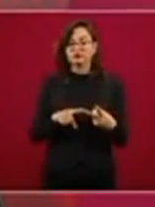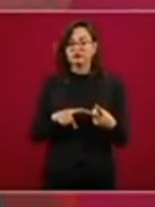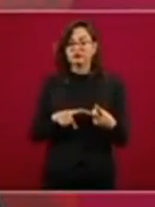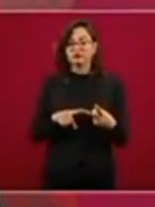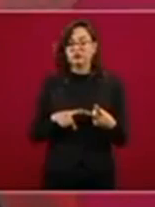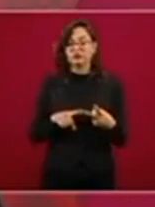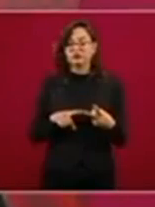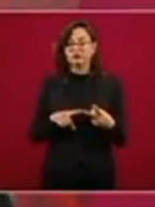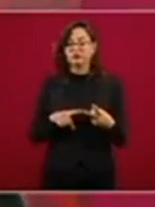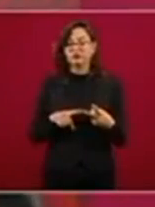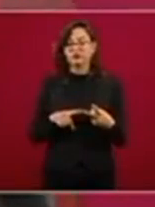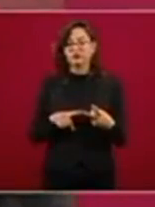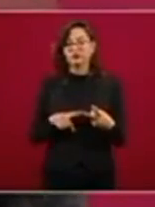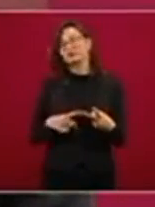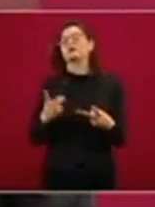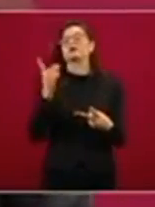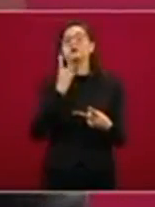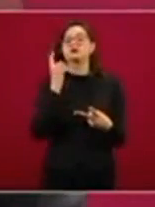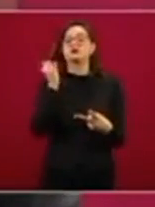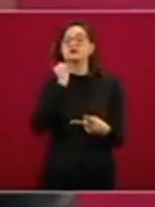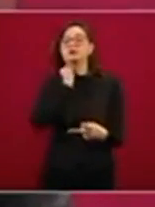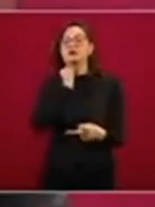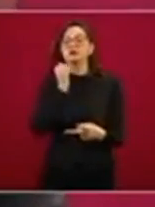Una tercera parte de los legisladores